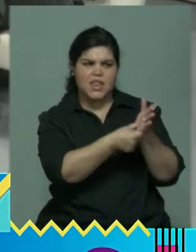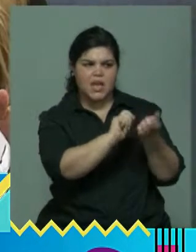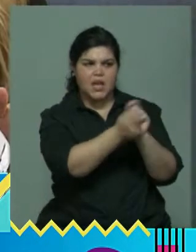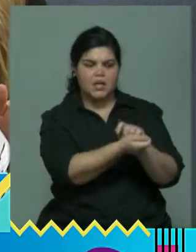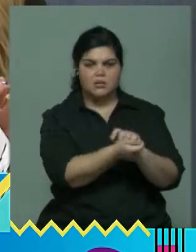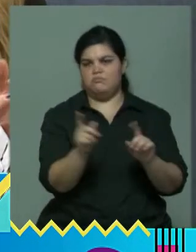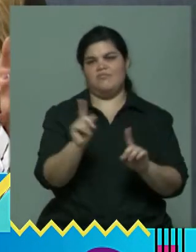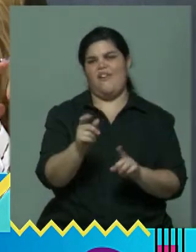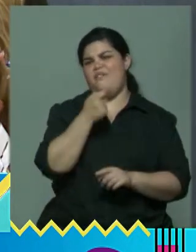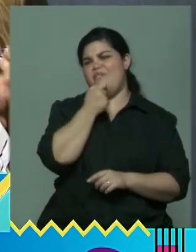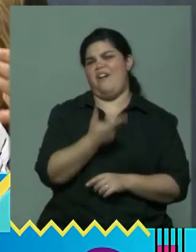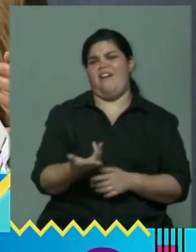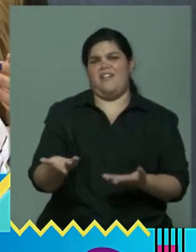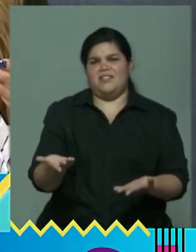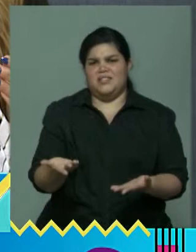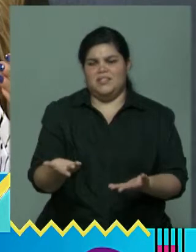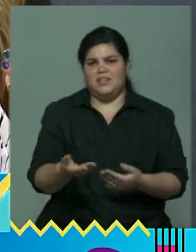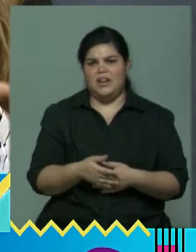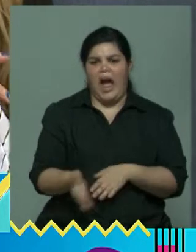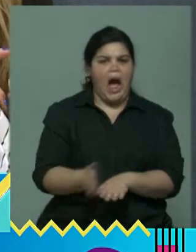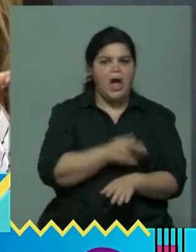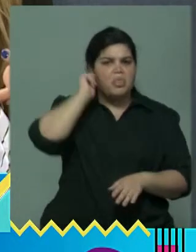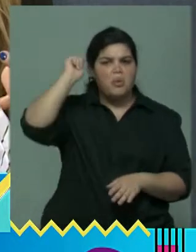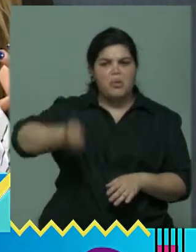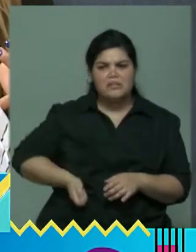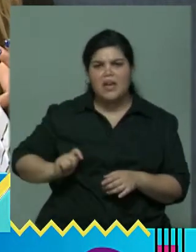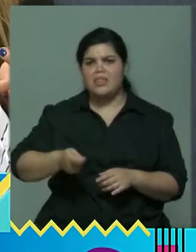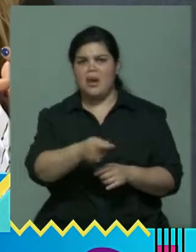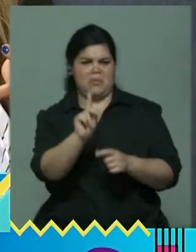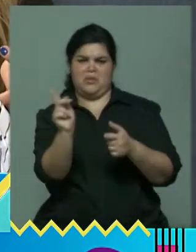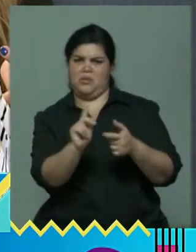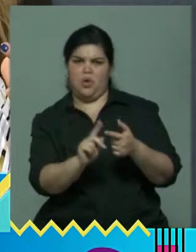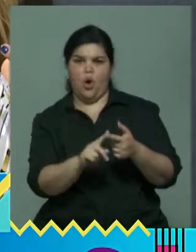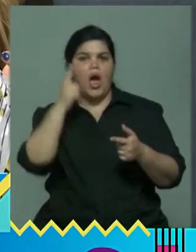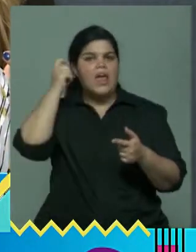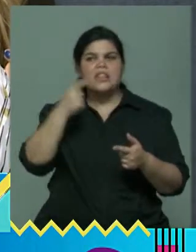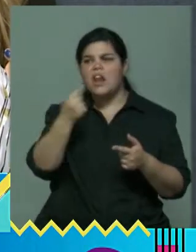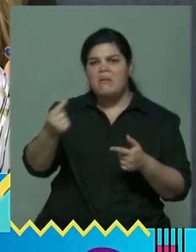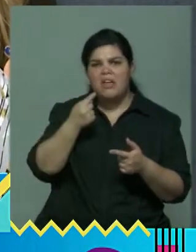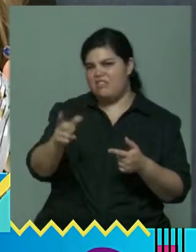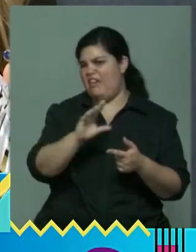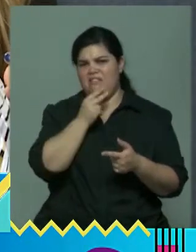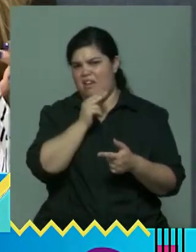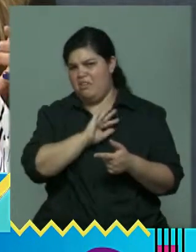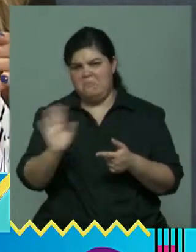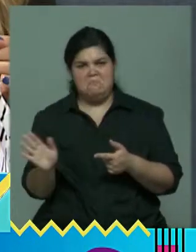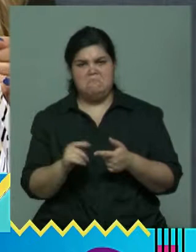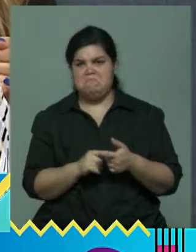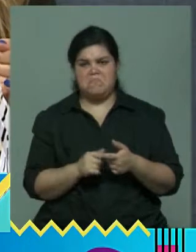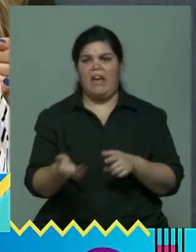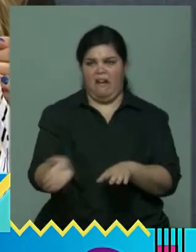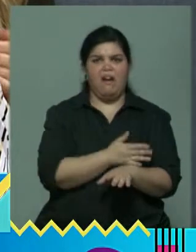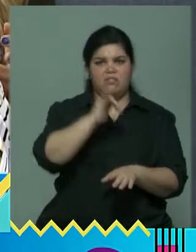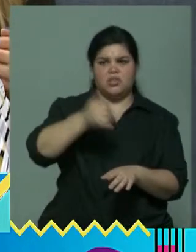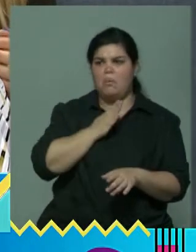más. O sea, no hay que hacer ni un trámite judicial previo, Bien. ni pasar por entrevistas psicológicas previas. Antes era todo eso. Antes era